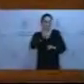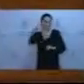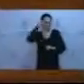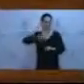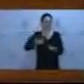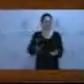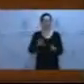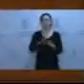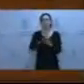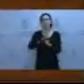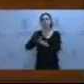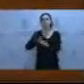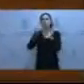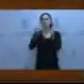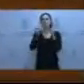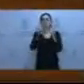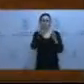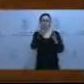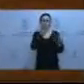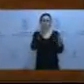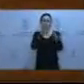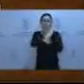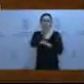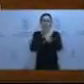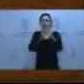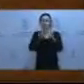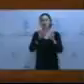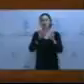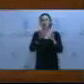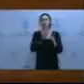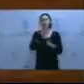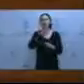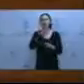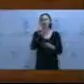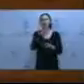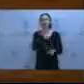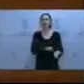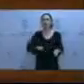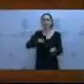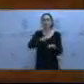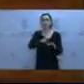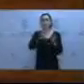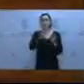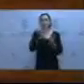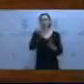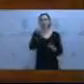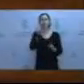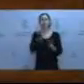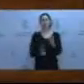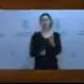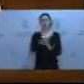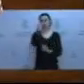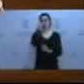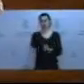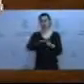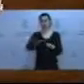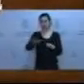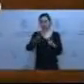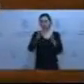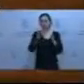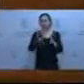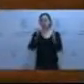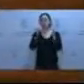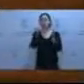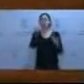en las únicas, hubo algunas discrepancias, en las únicas, sobre todo en materia impositiva, pero en las únicas materias en las que no hubo ni una sola